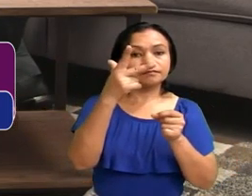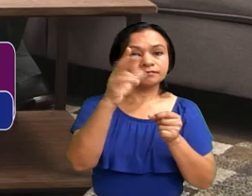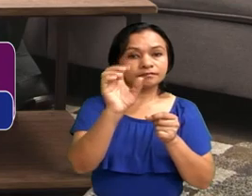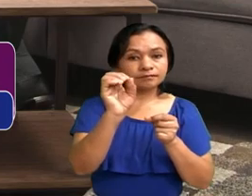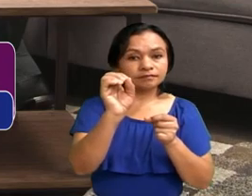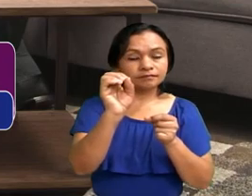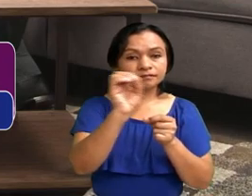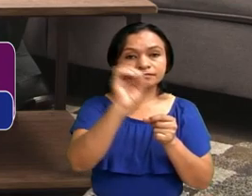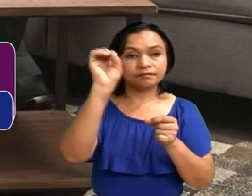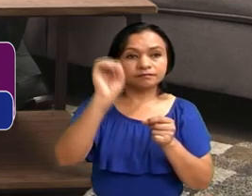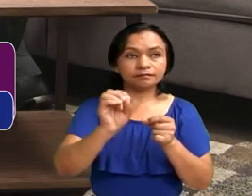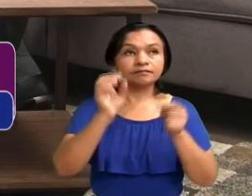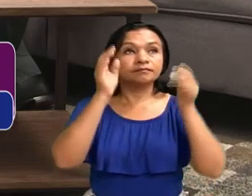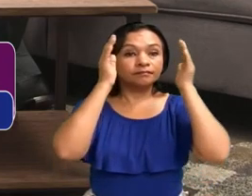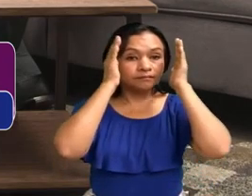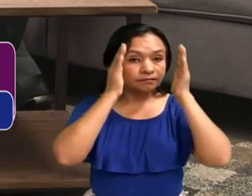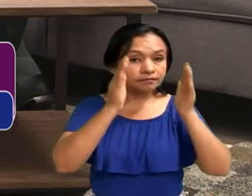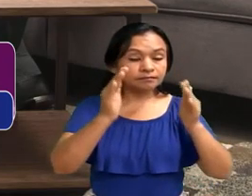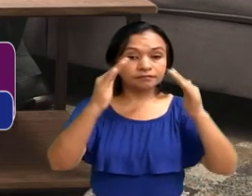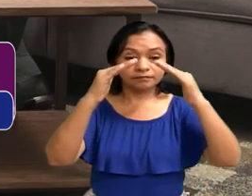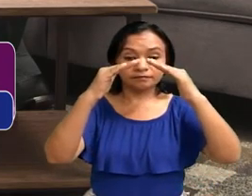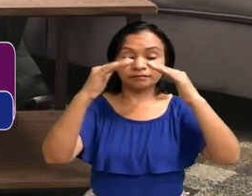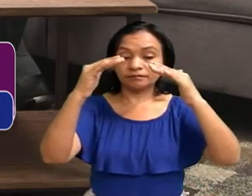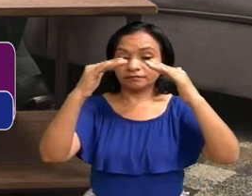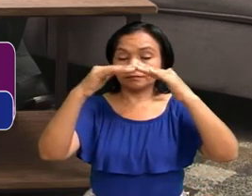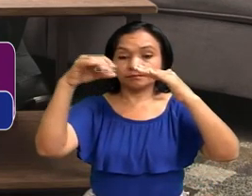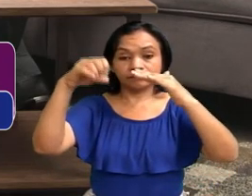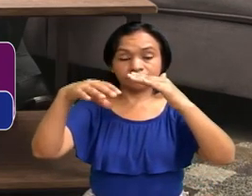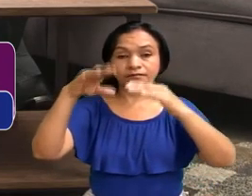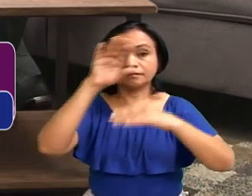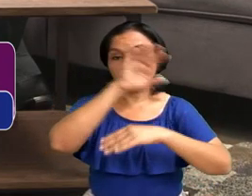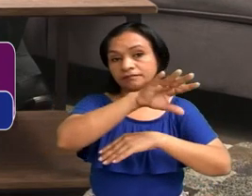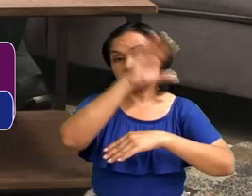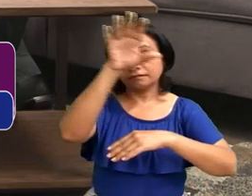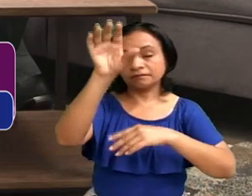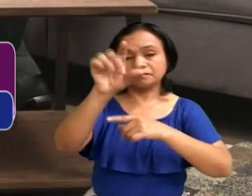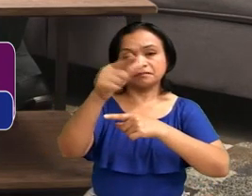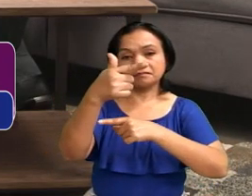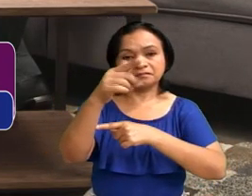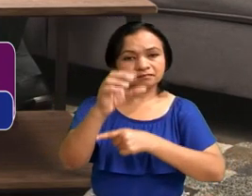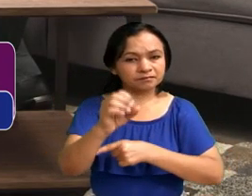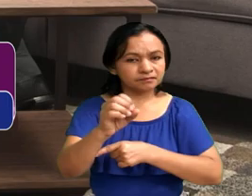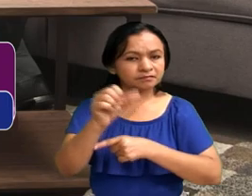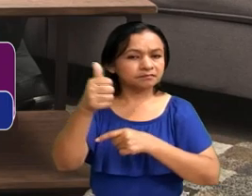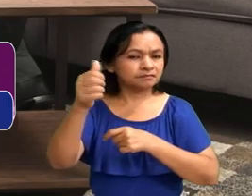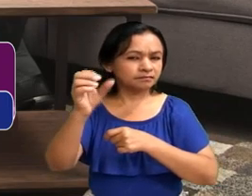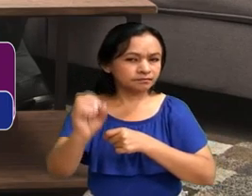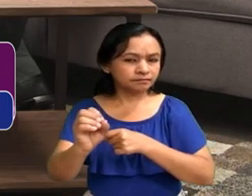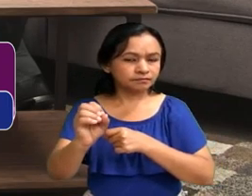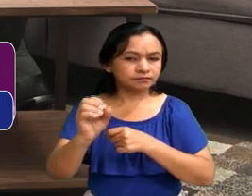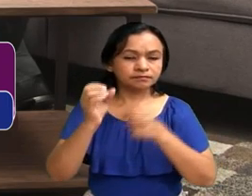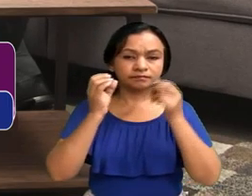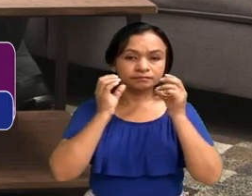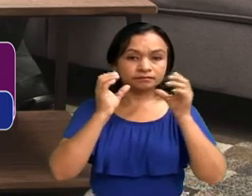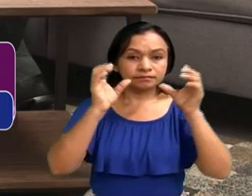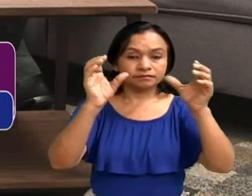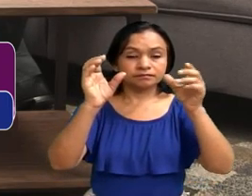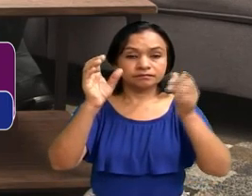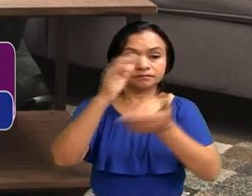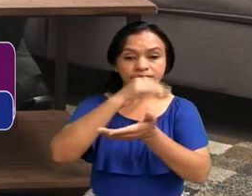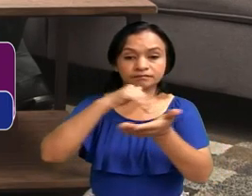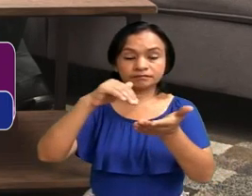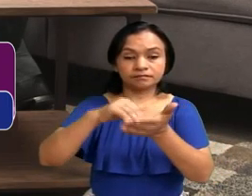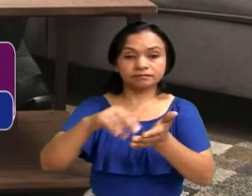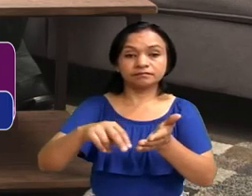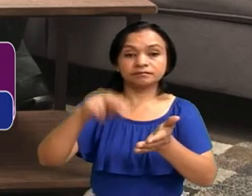de cobertura eléctrica. El resto de departamentos estaban por debajo de 70, por debajo de 60. Y en la costa del Caribe y el centro norte